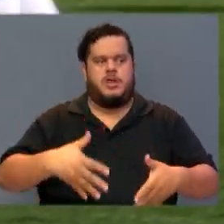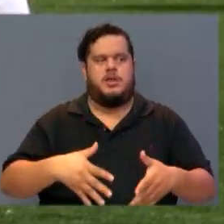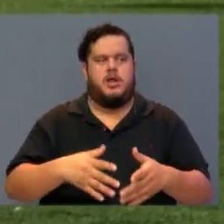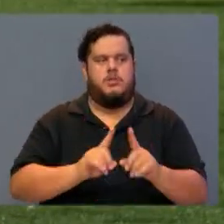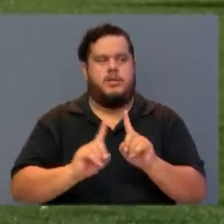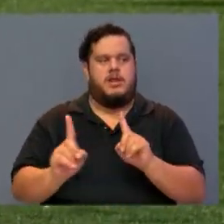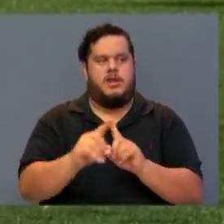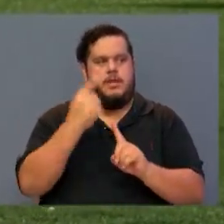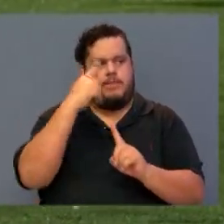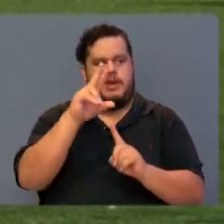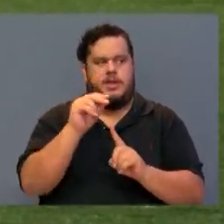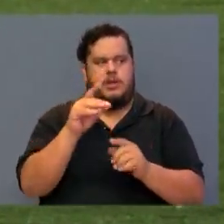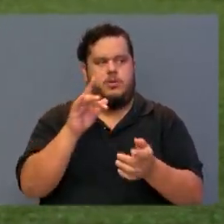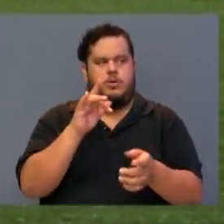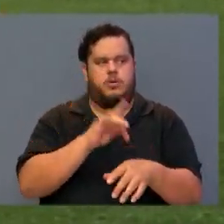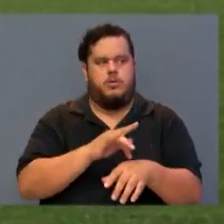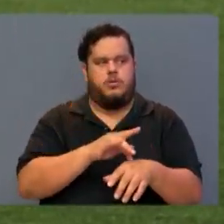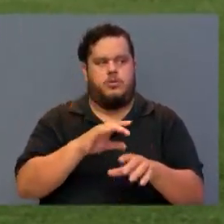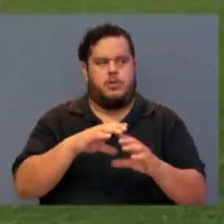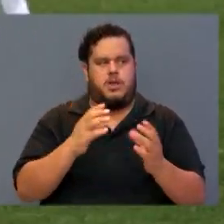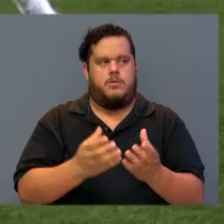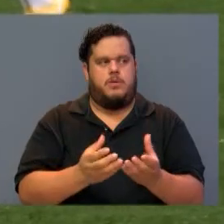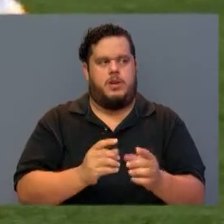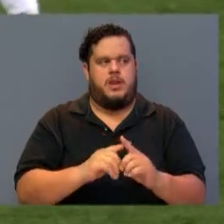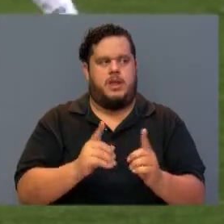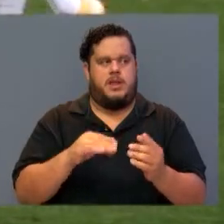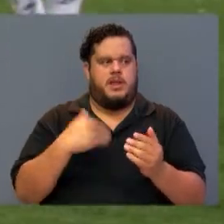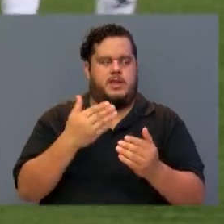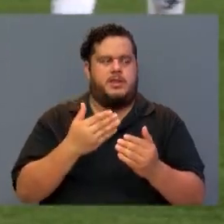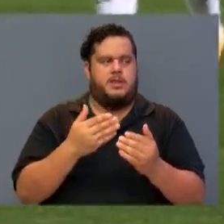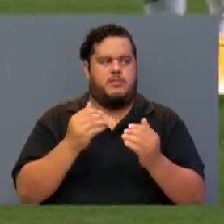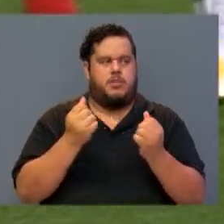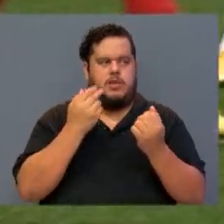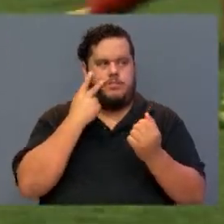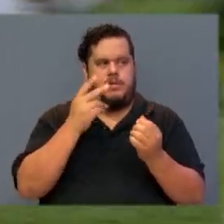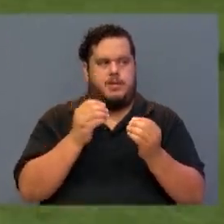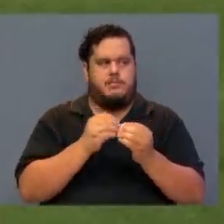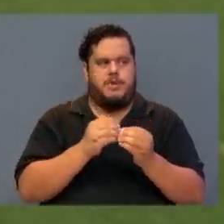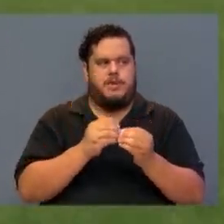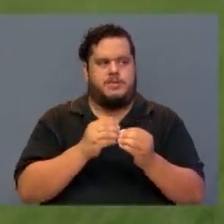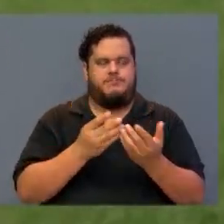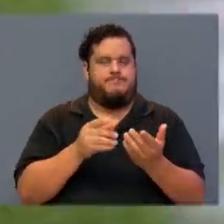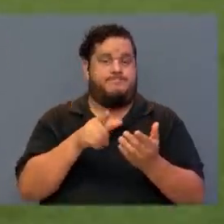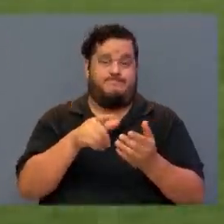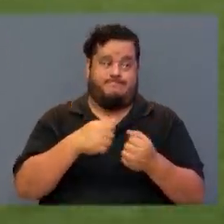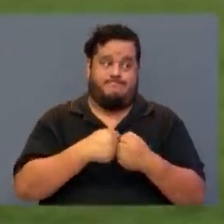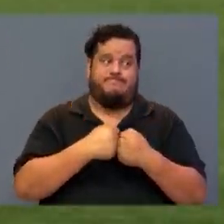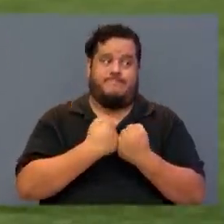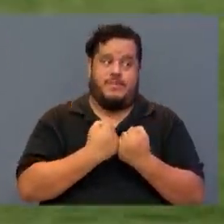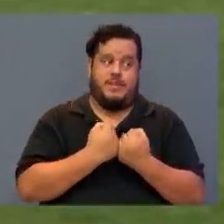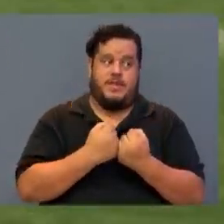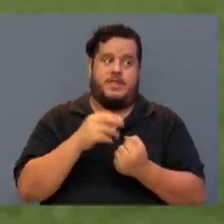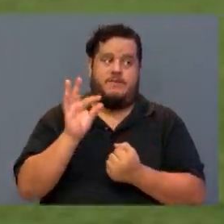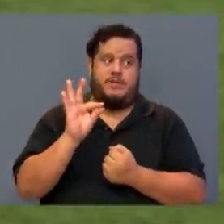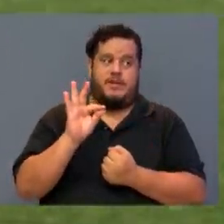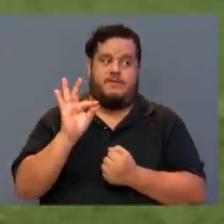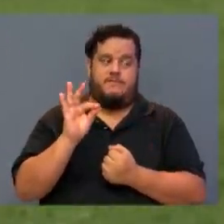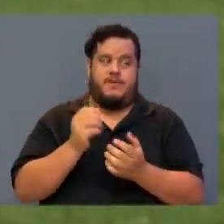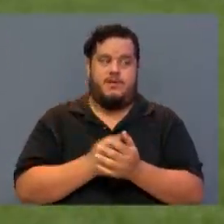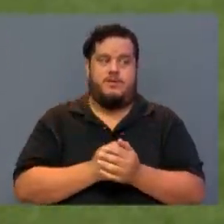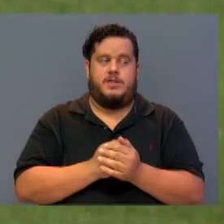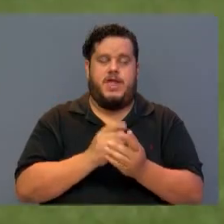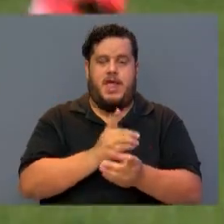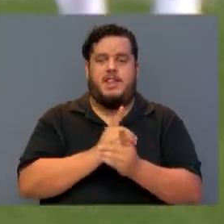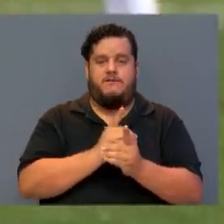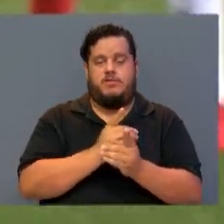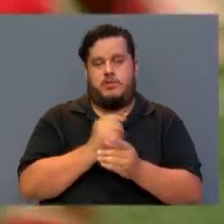bola, para que no entre en contacto y después rearmarse el fondo. Sí. Esa es la lesión de Fernán Farrón, el defensor de la Liga